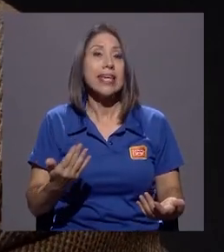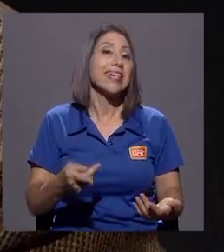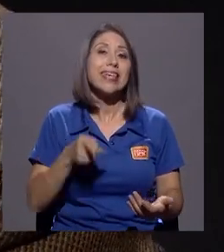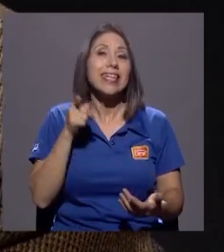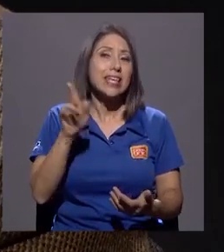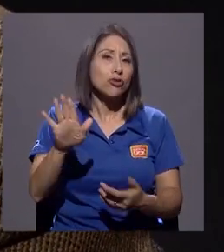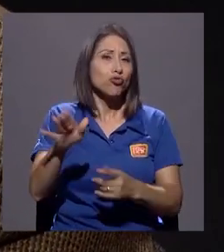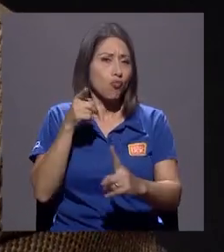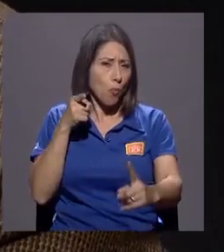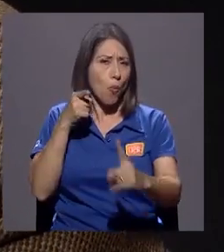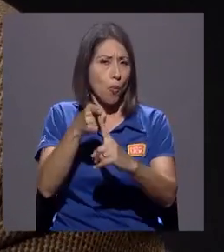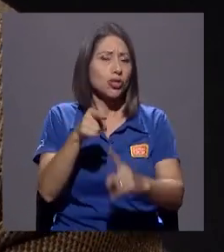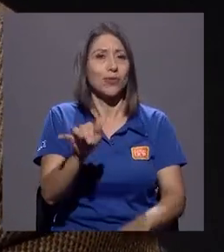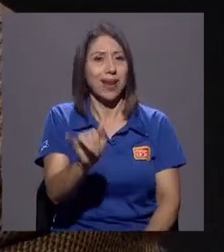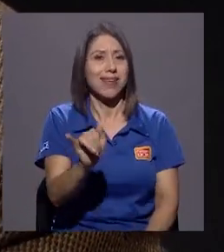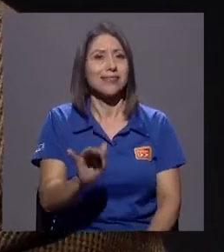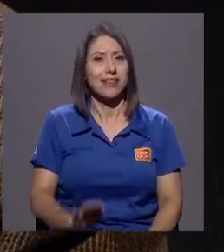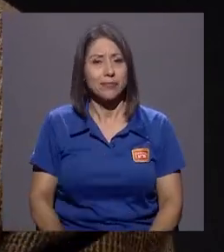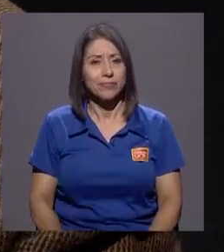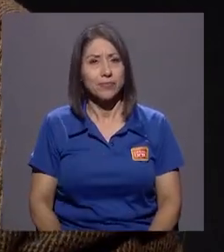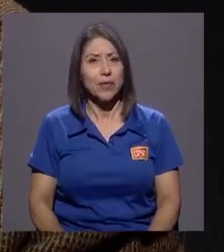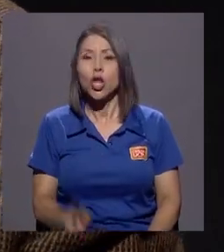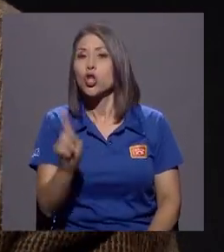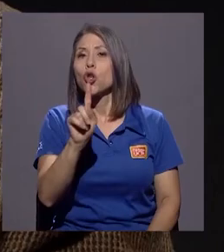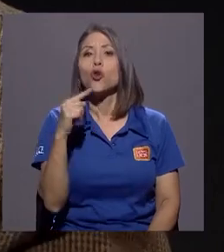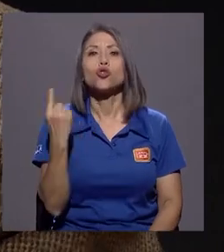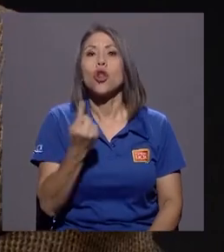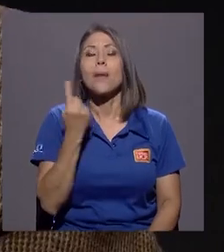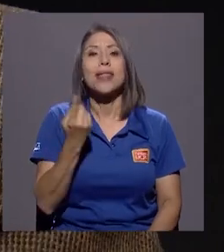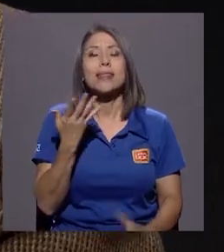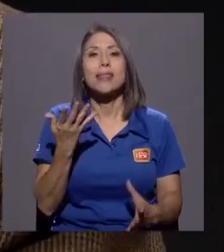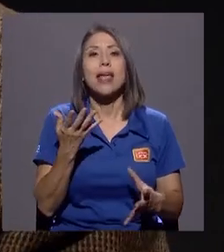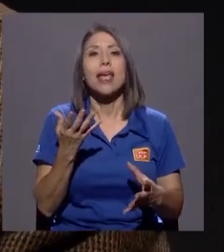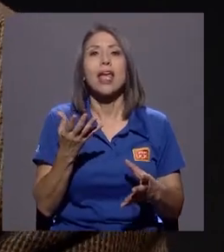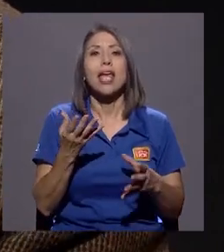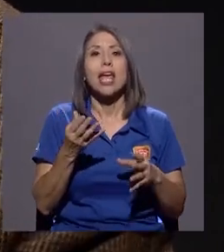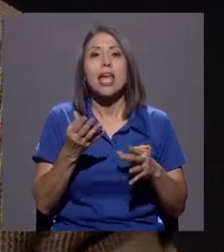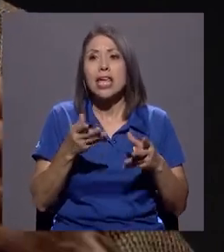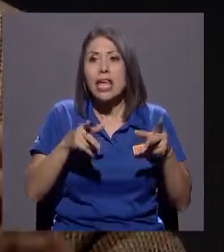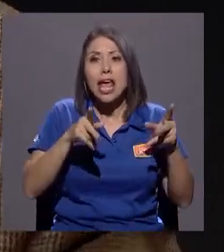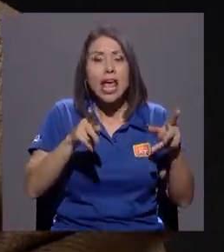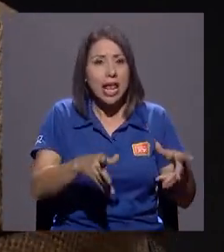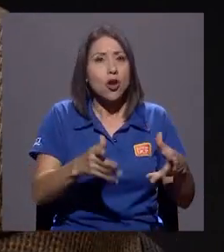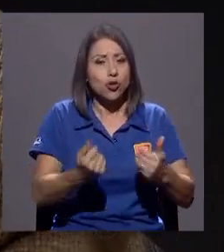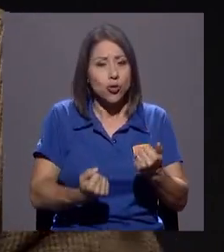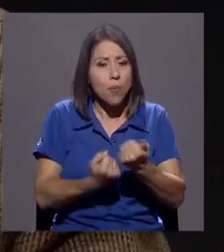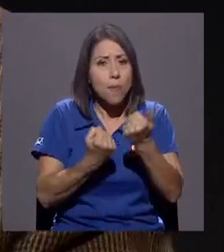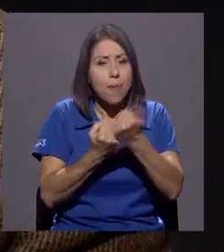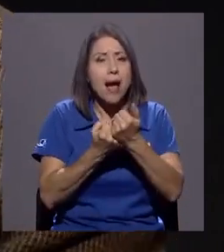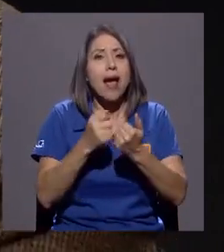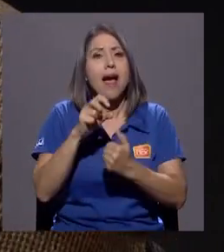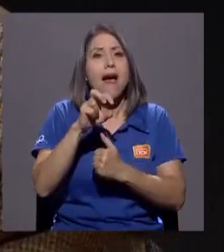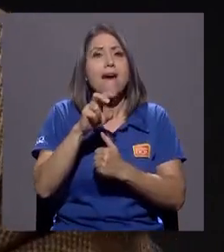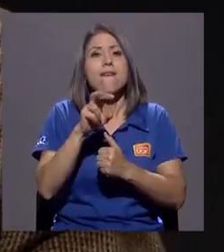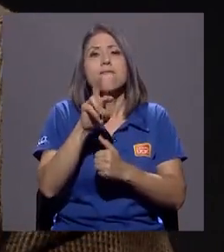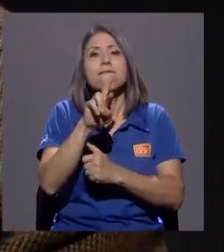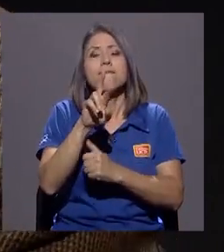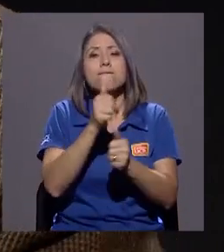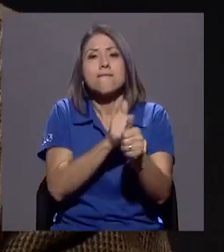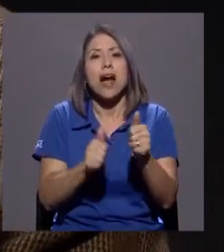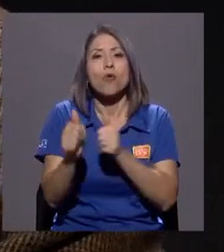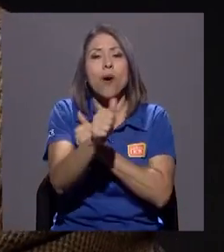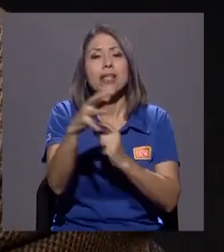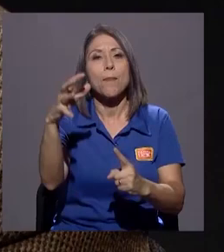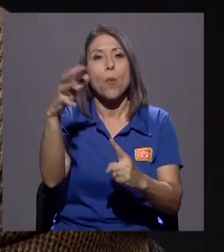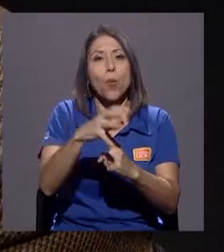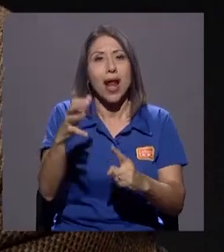y el propósito era ese no sólo reunir a los dispersos militantes de vanguardia popular o de otras